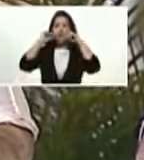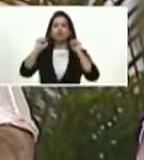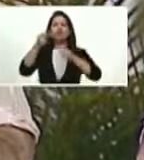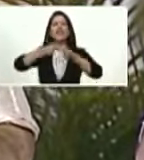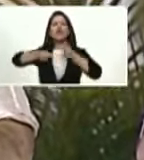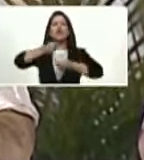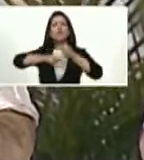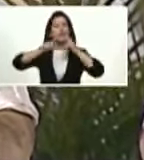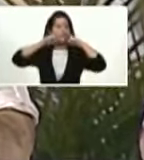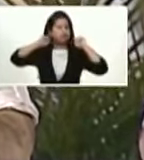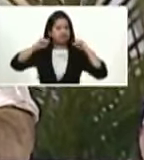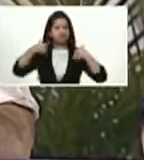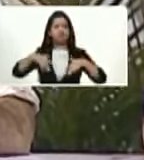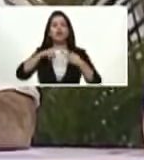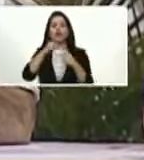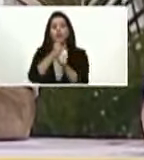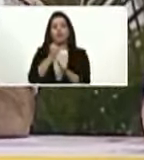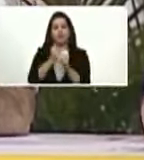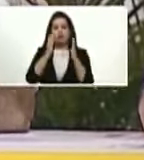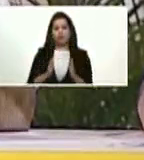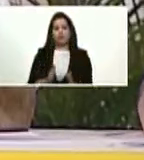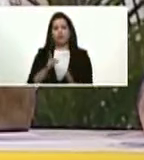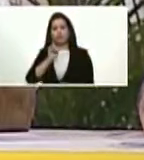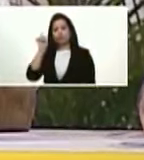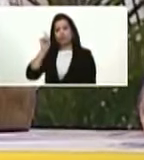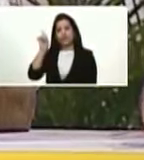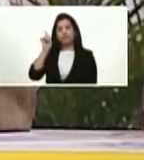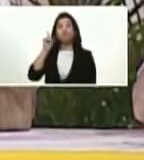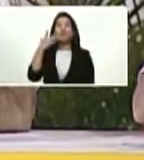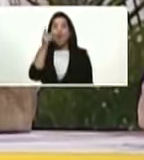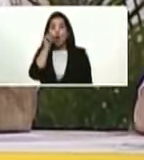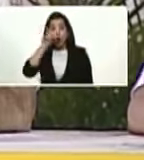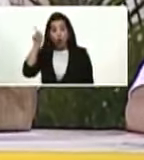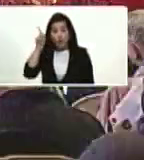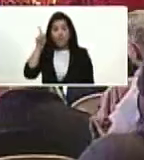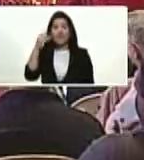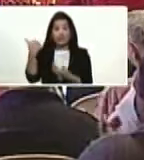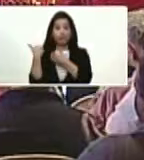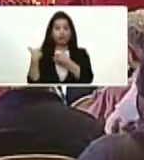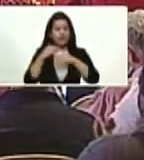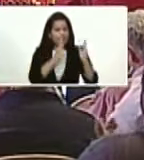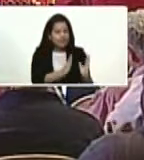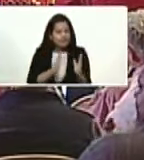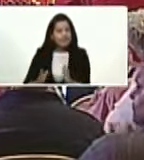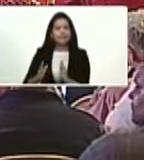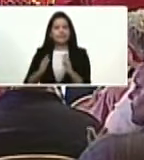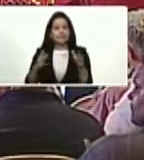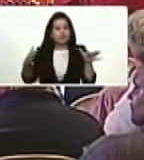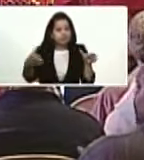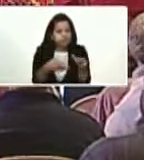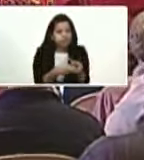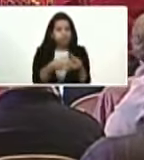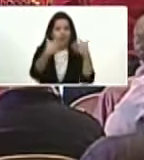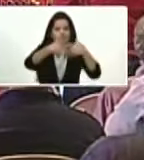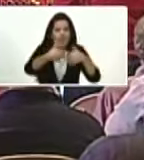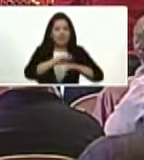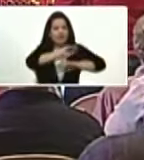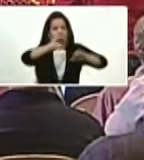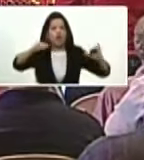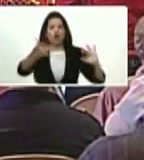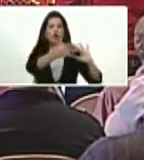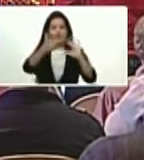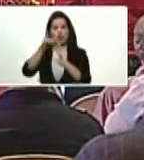trabajador, y a quien le debemos la articulación de este taller y de este sistema de empresas en esta etapa, presidente